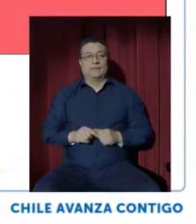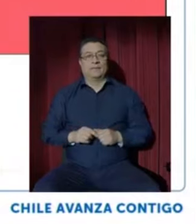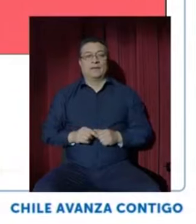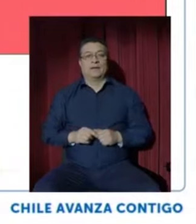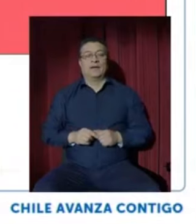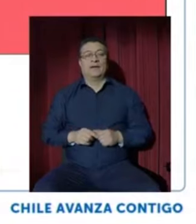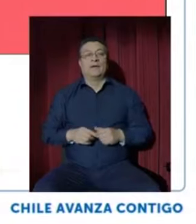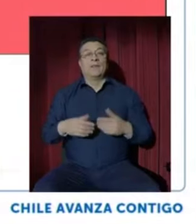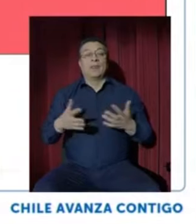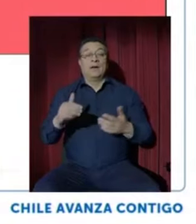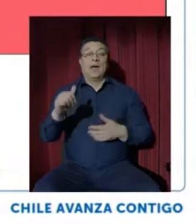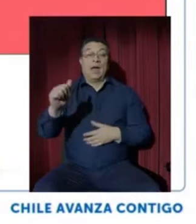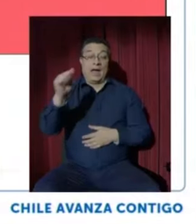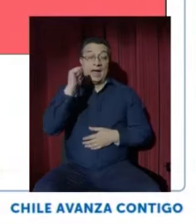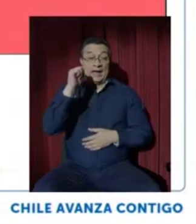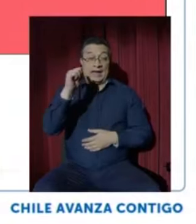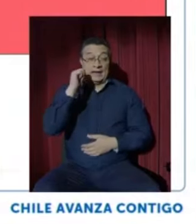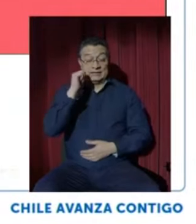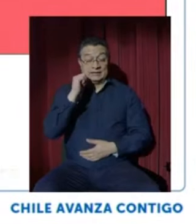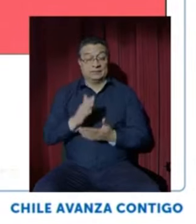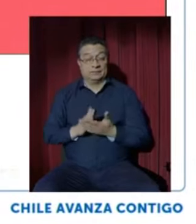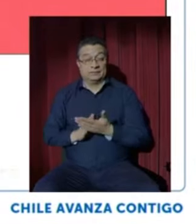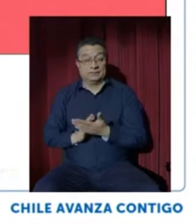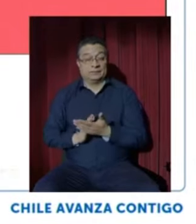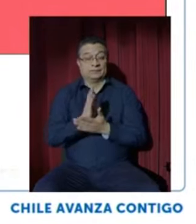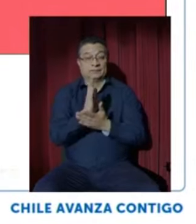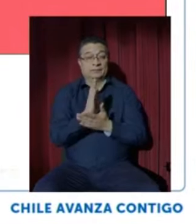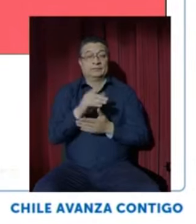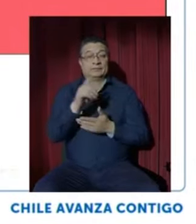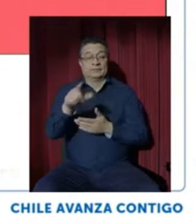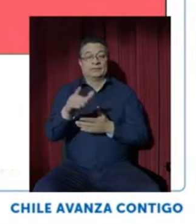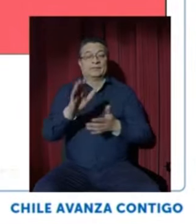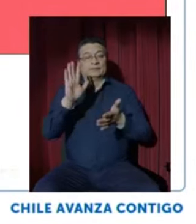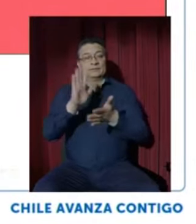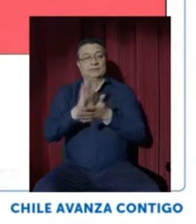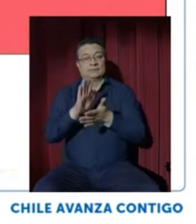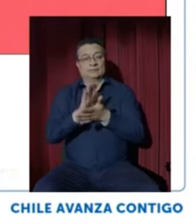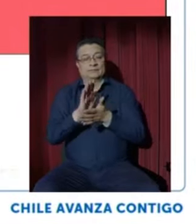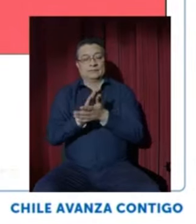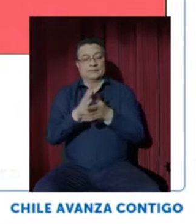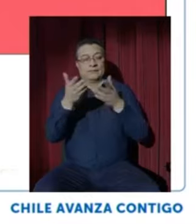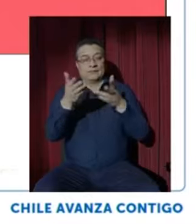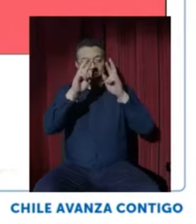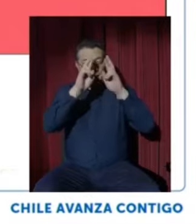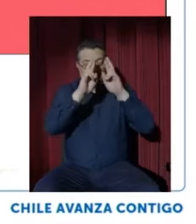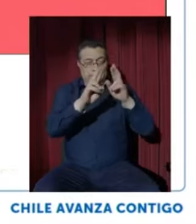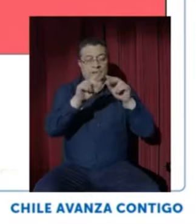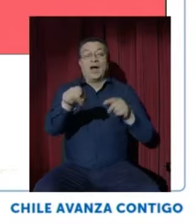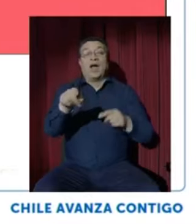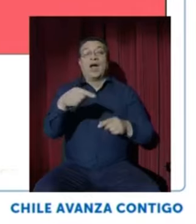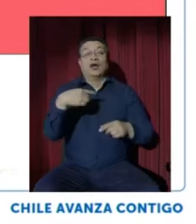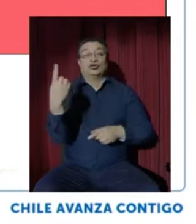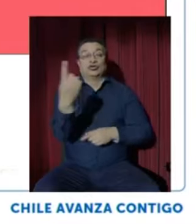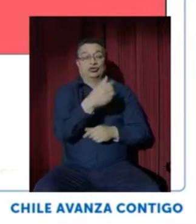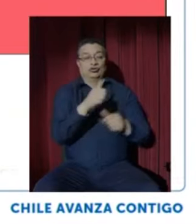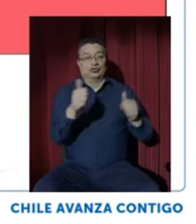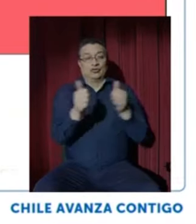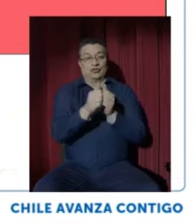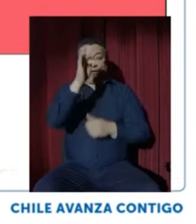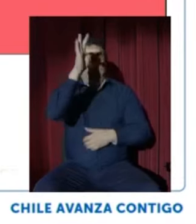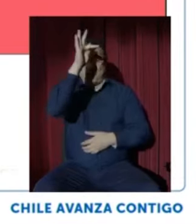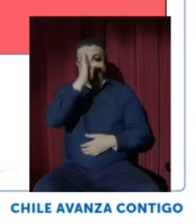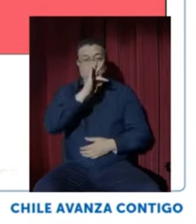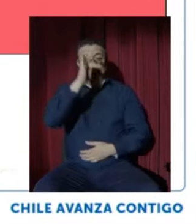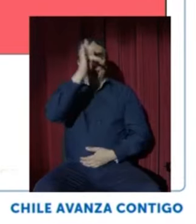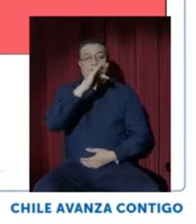institución ayer partiendo en la la celebración que que estábamos con todos los funcionarios